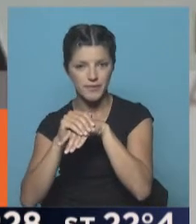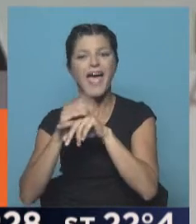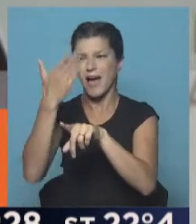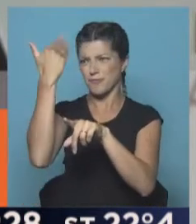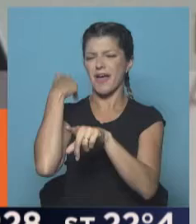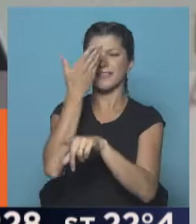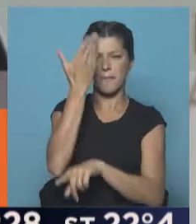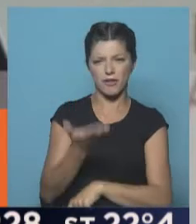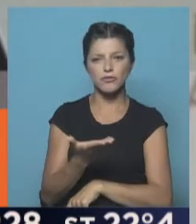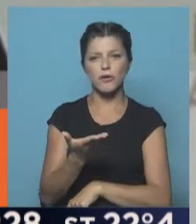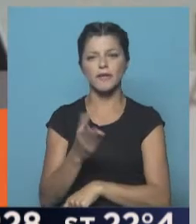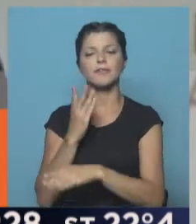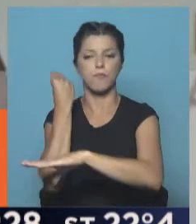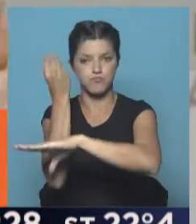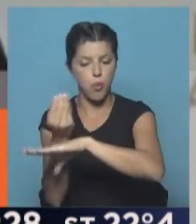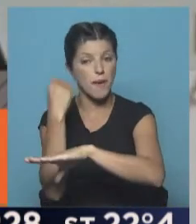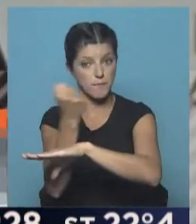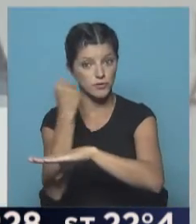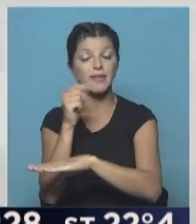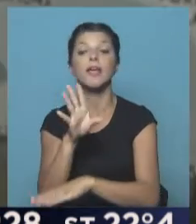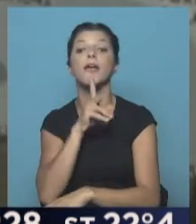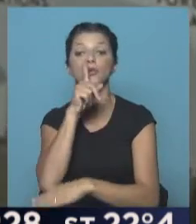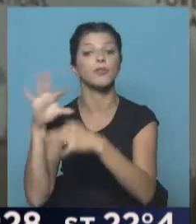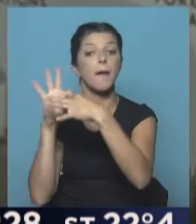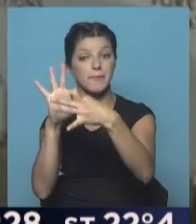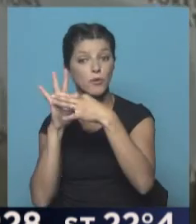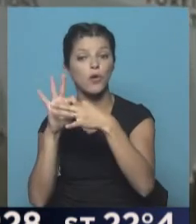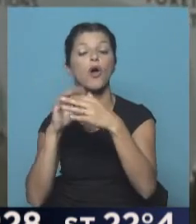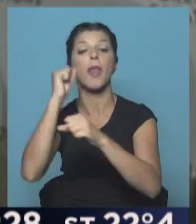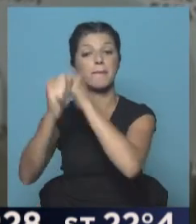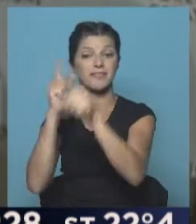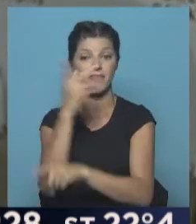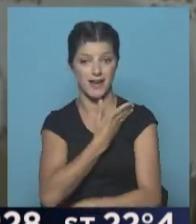reforzó su presencia en Rusia por una alianza con la estatal Rosneft.